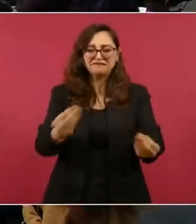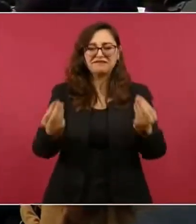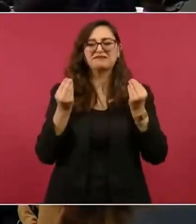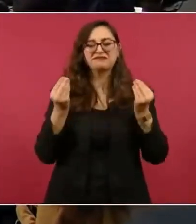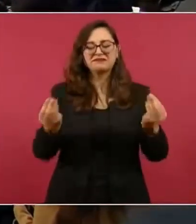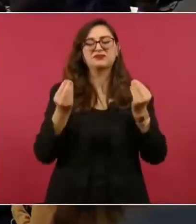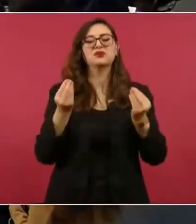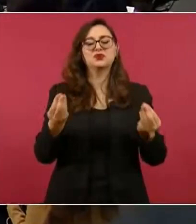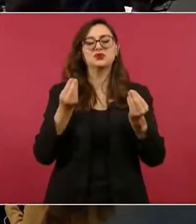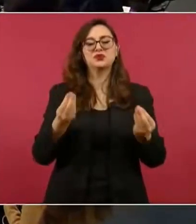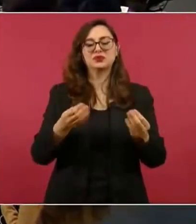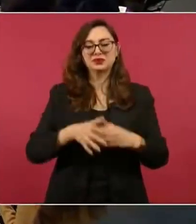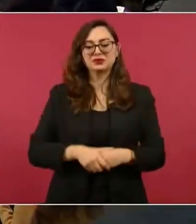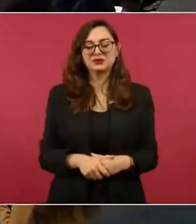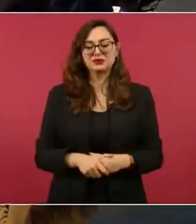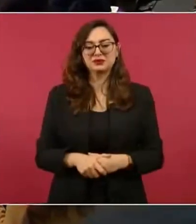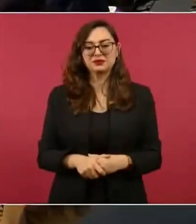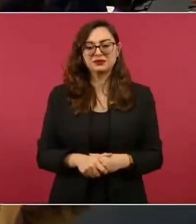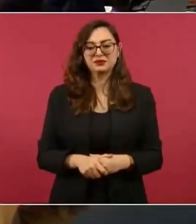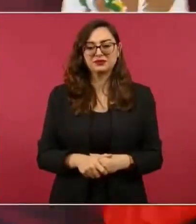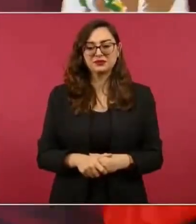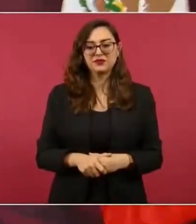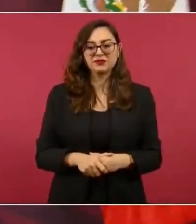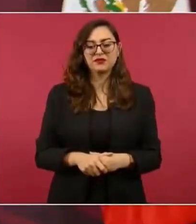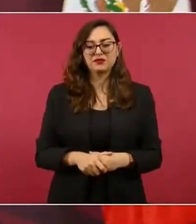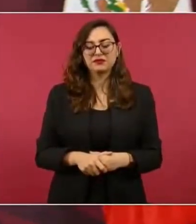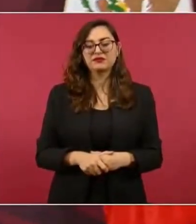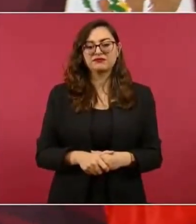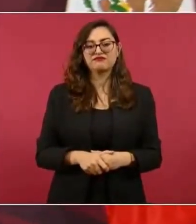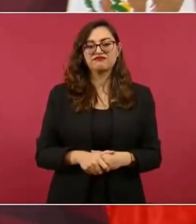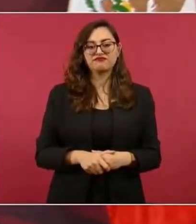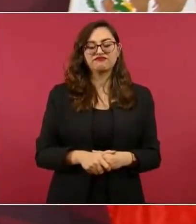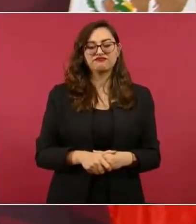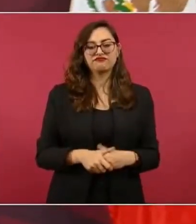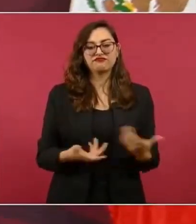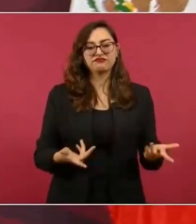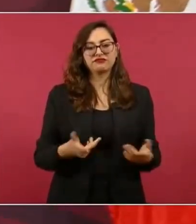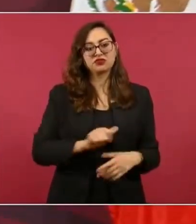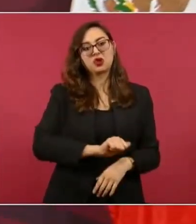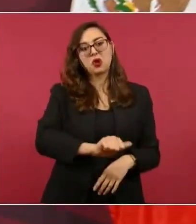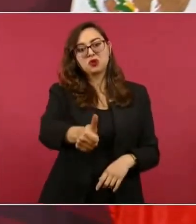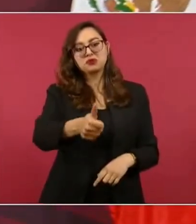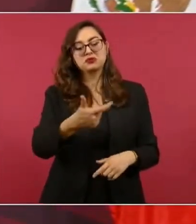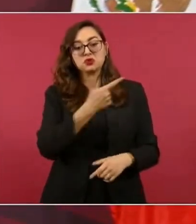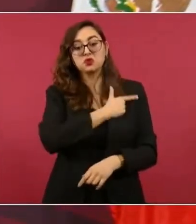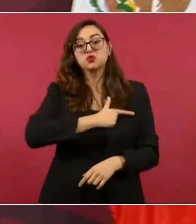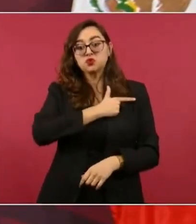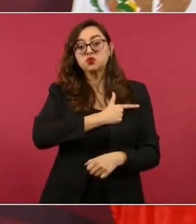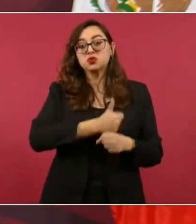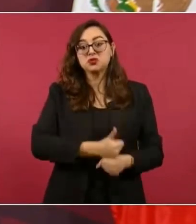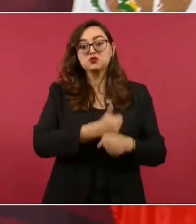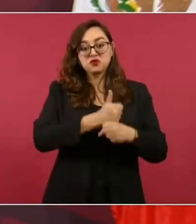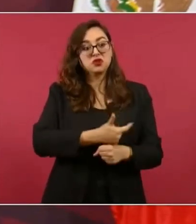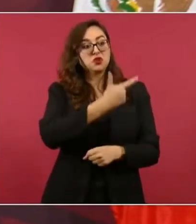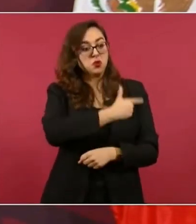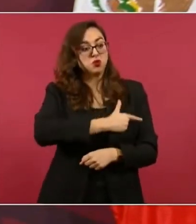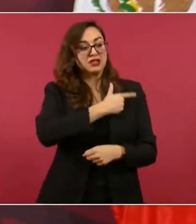Y otros que les gusta, son como masoquistas.